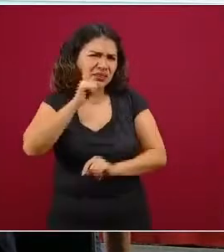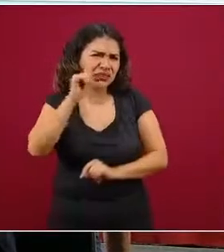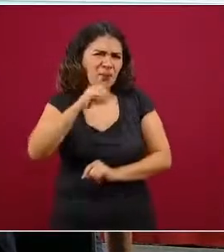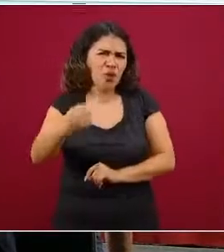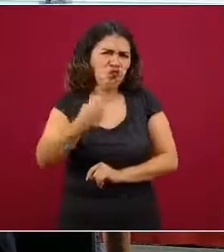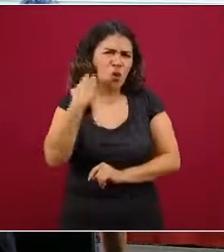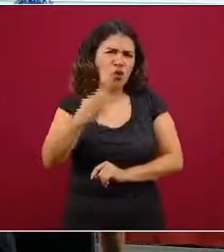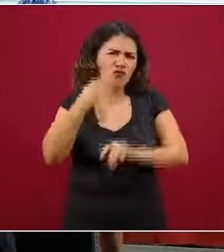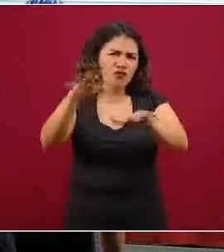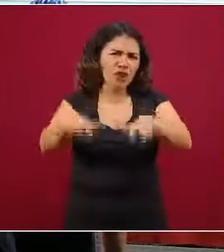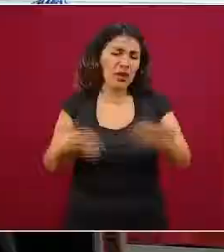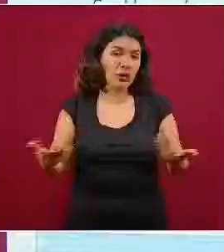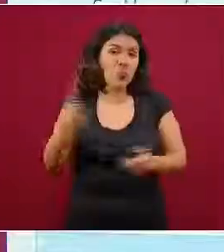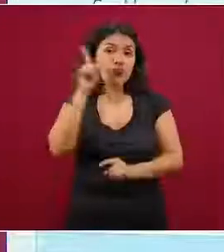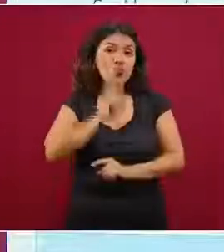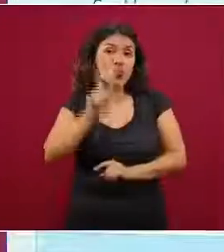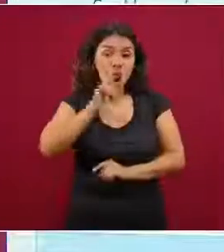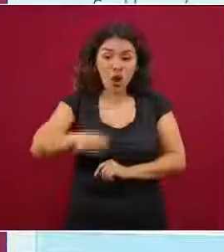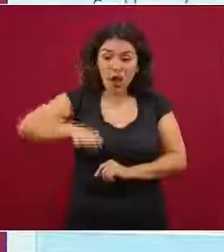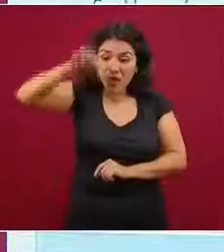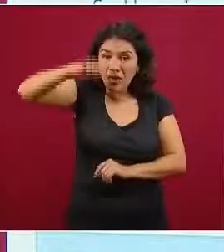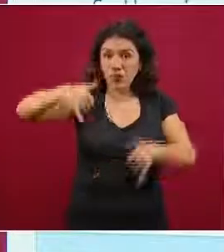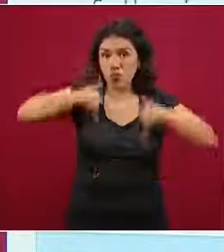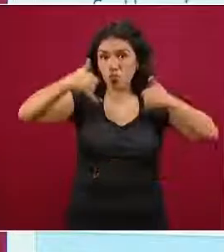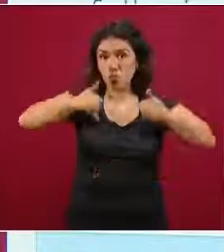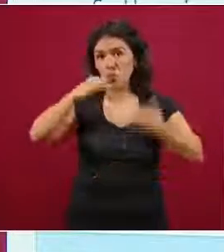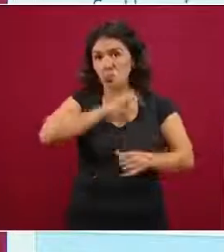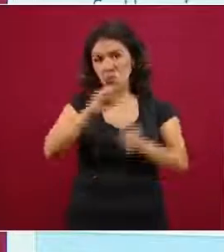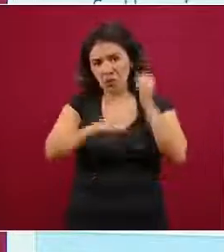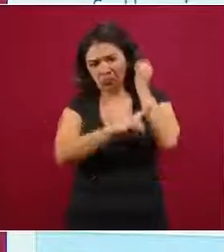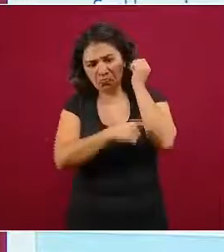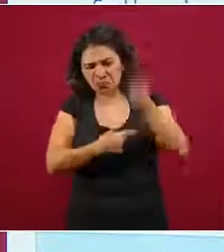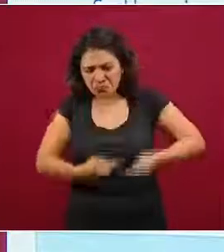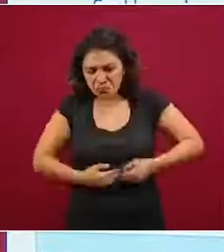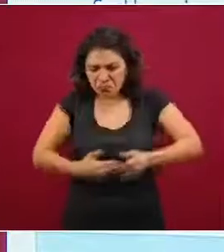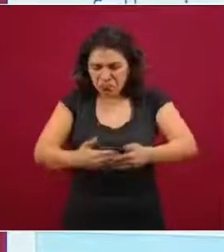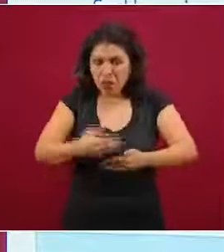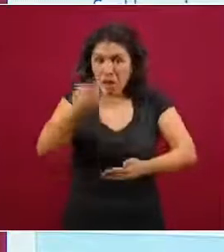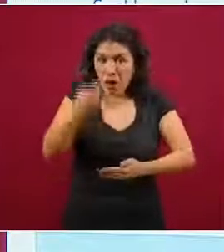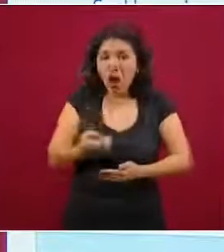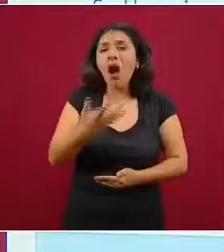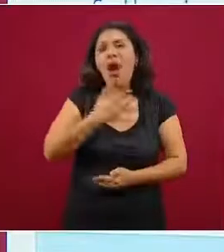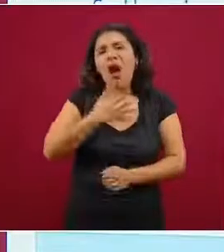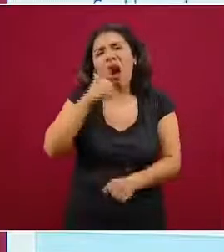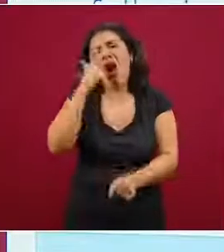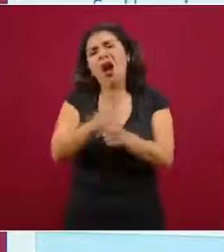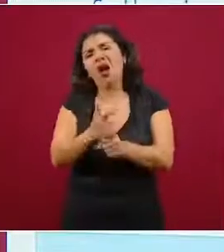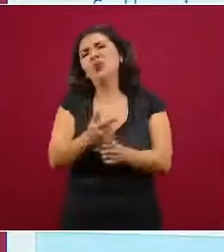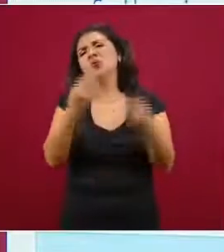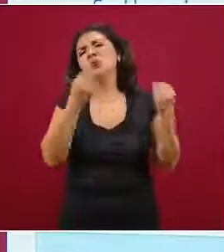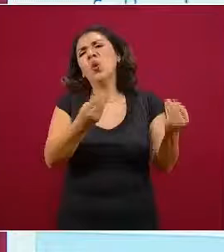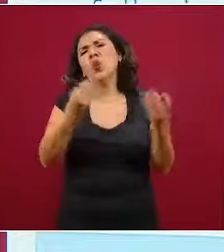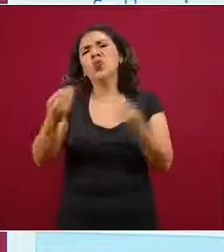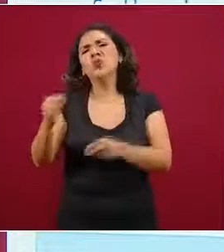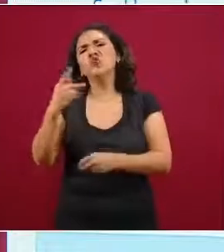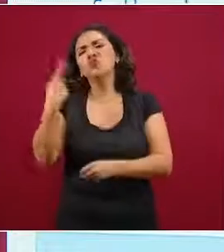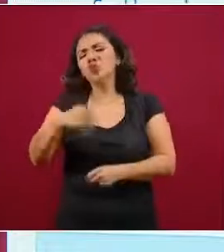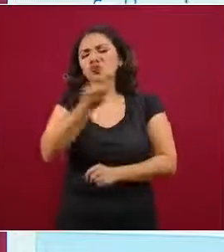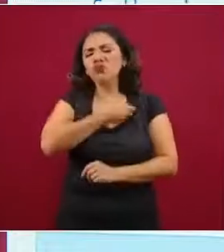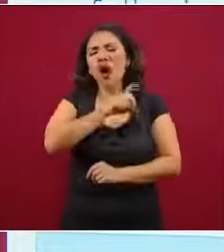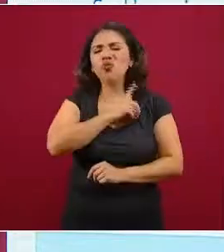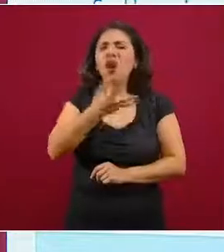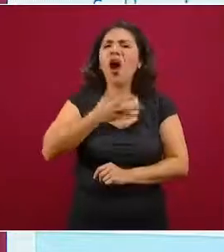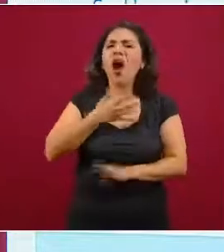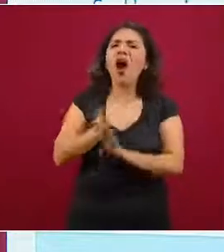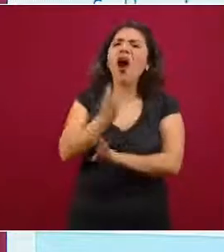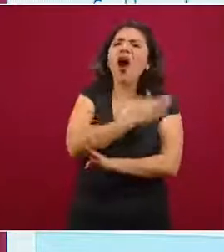cual las mujeres en edad reproductiva pues también encuentran en su propia salud,